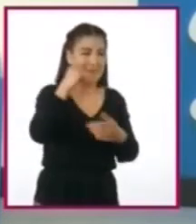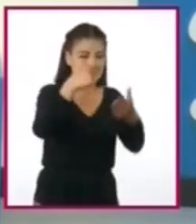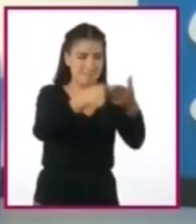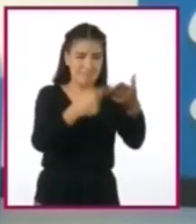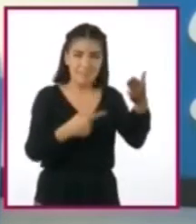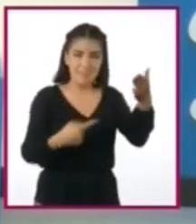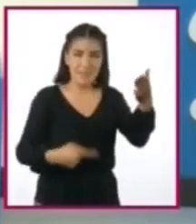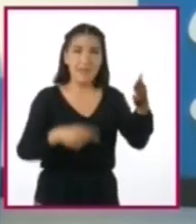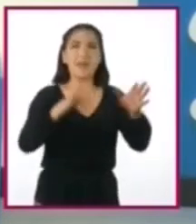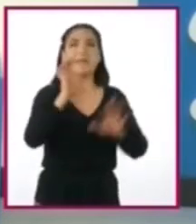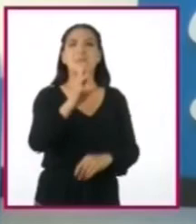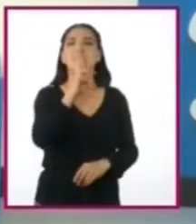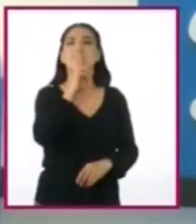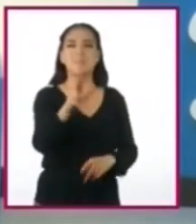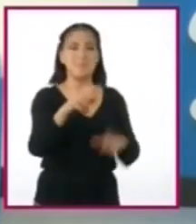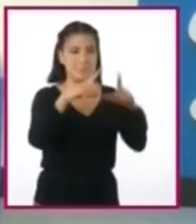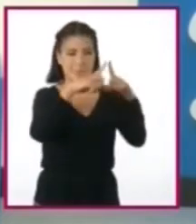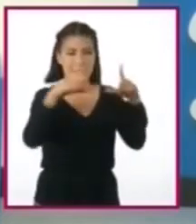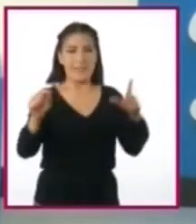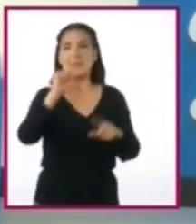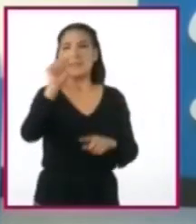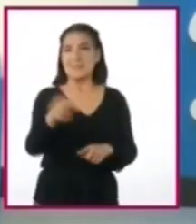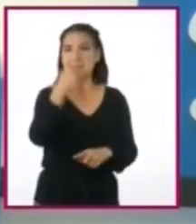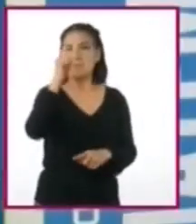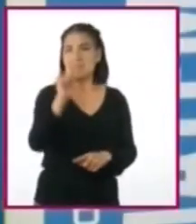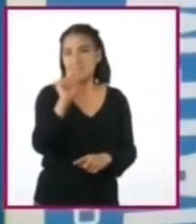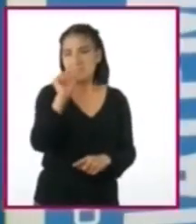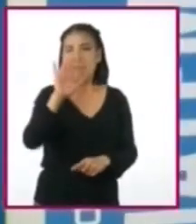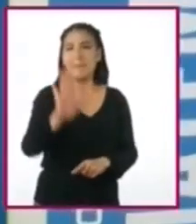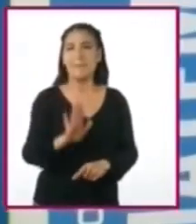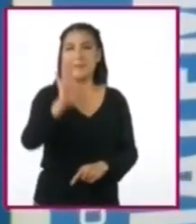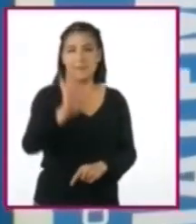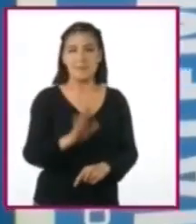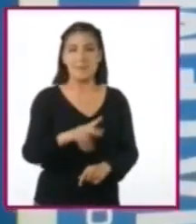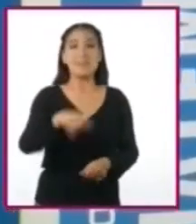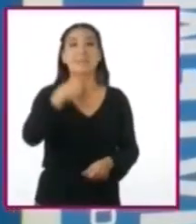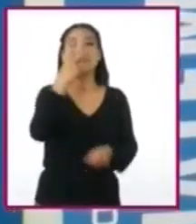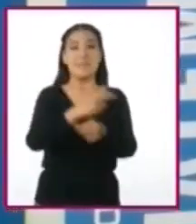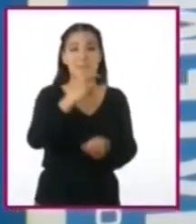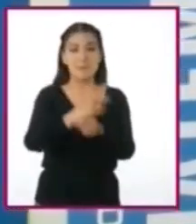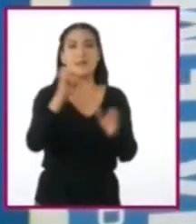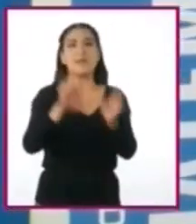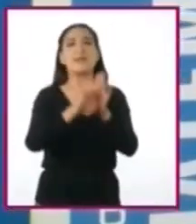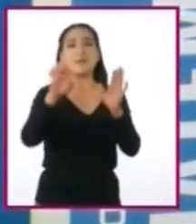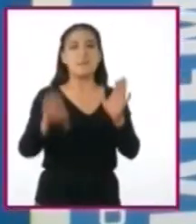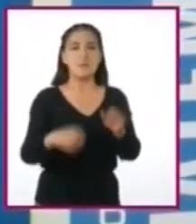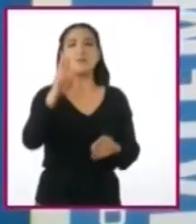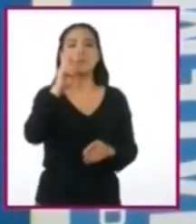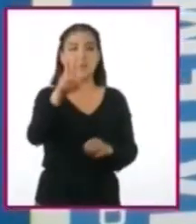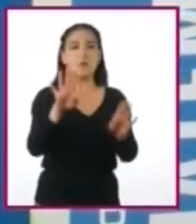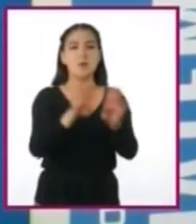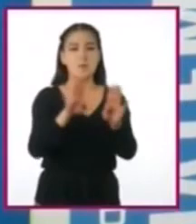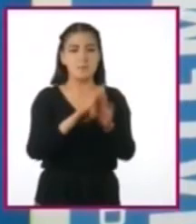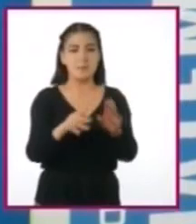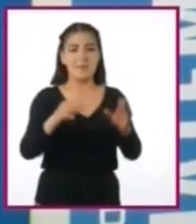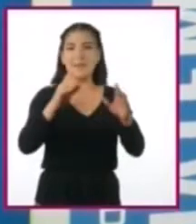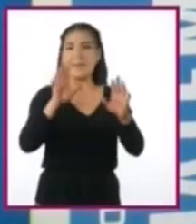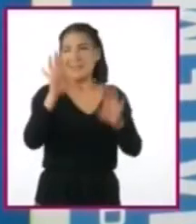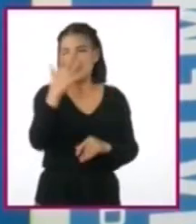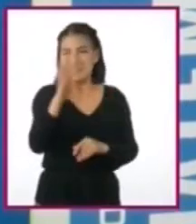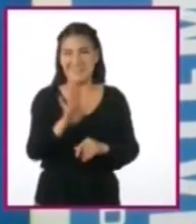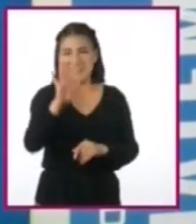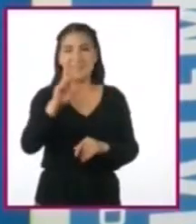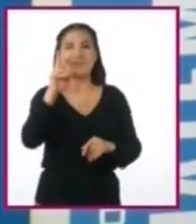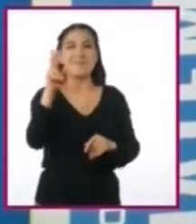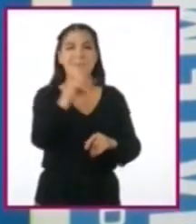se mencionaron en los triángulos semejantes anteriores? En el segundo ejemplo, voy a mostrarles el modelo similar al